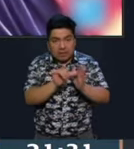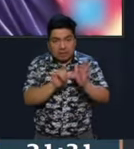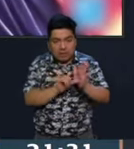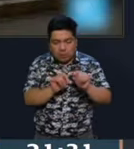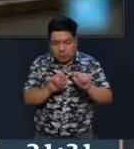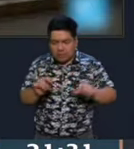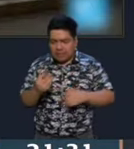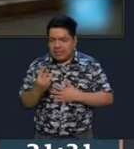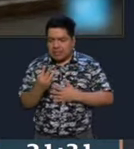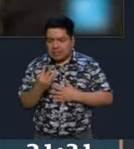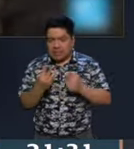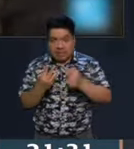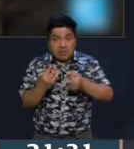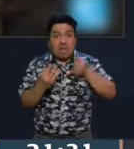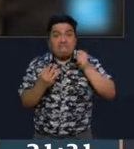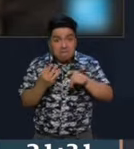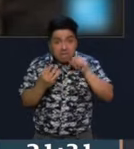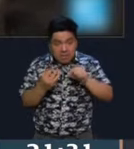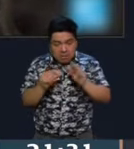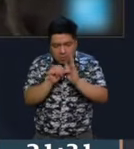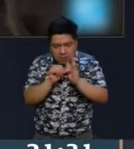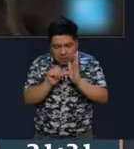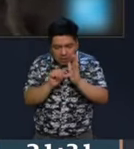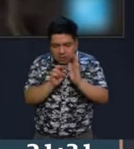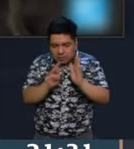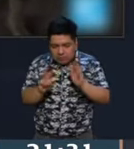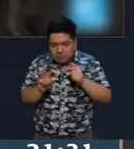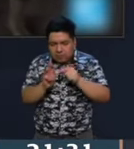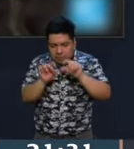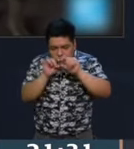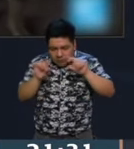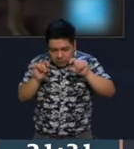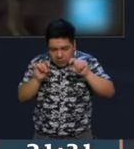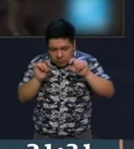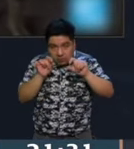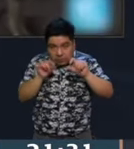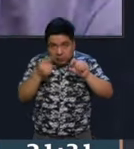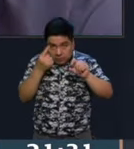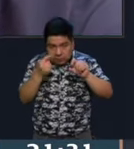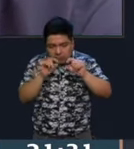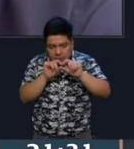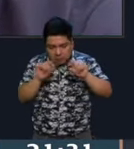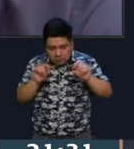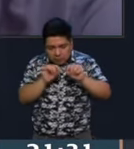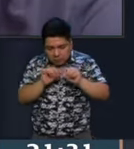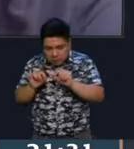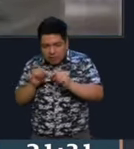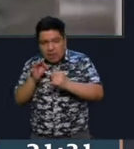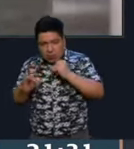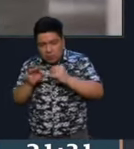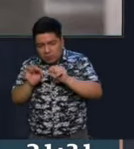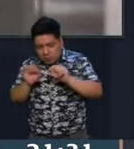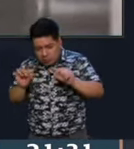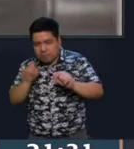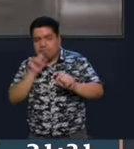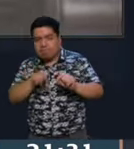la Convención de Uh Caracas -huh. sobre Asilo Diplomático de 1954. Citan el artículo 3. Ese mismo artículo 3 que